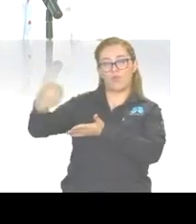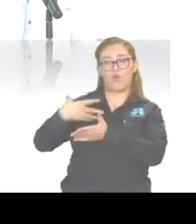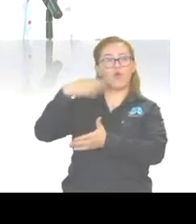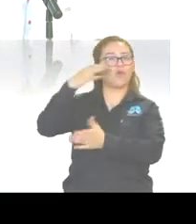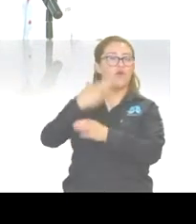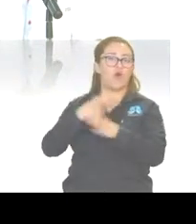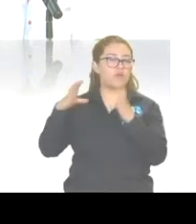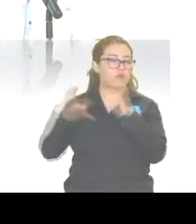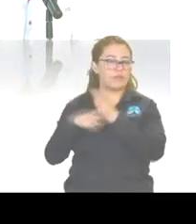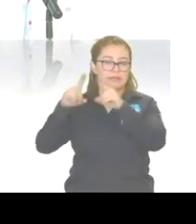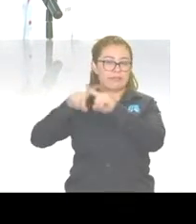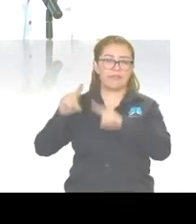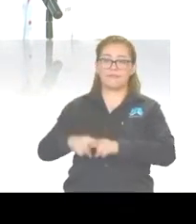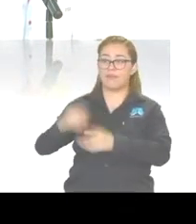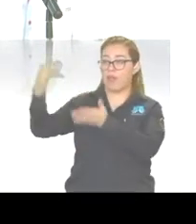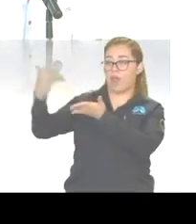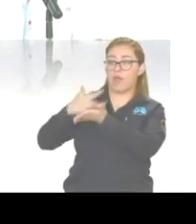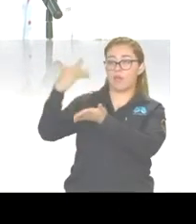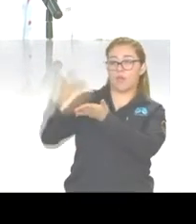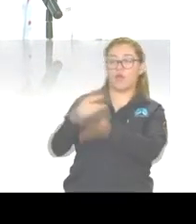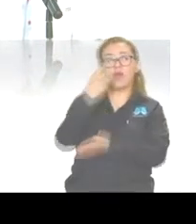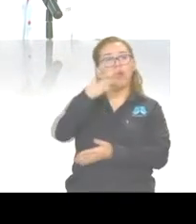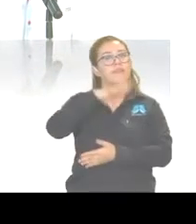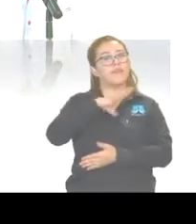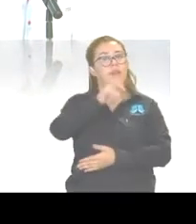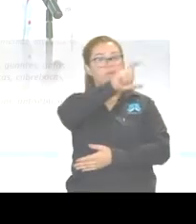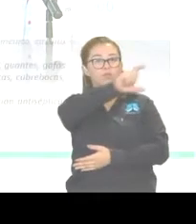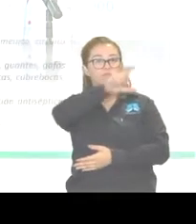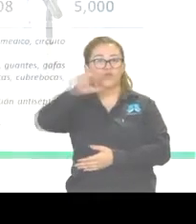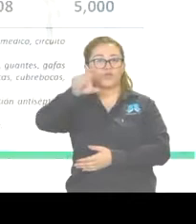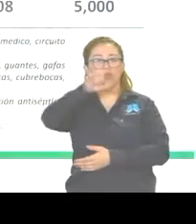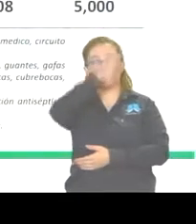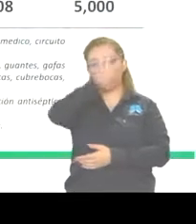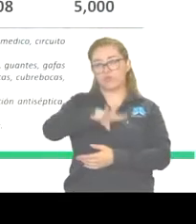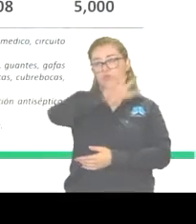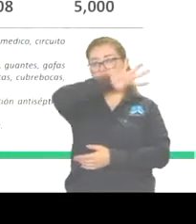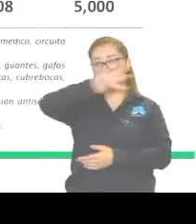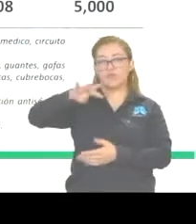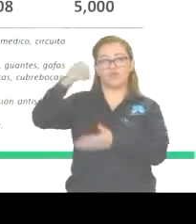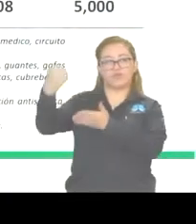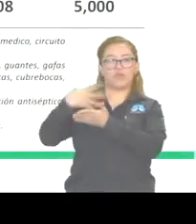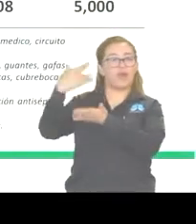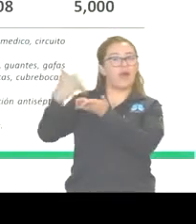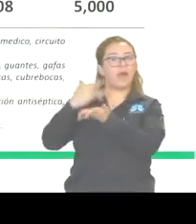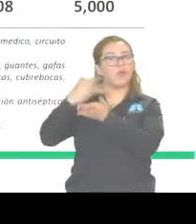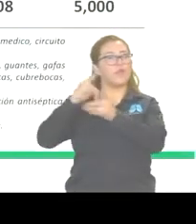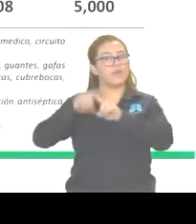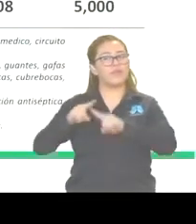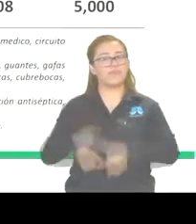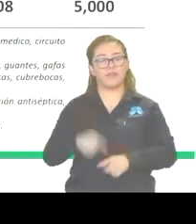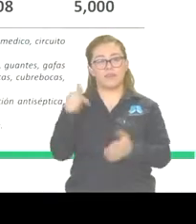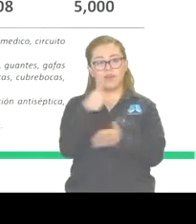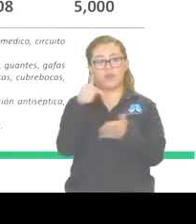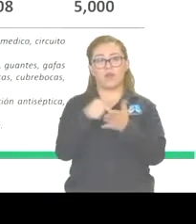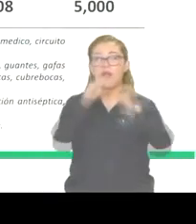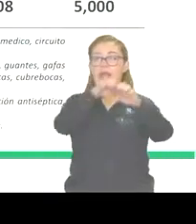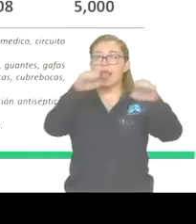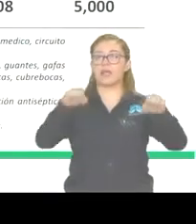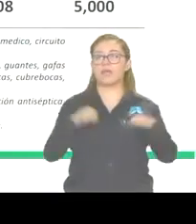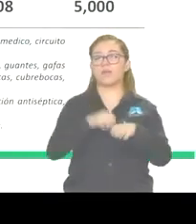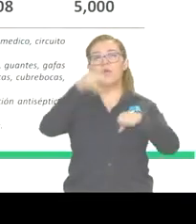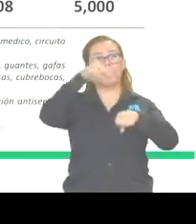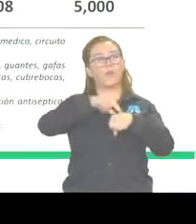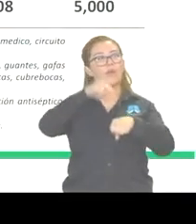Responsabilidad Social. Este es un concentrado de los apoyos recibidos aquí en el estado a través de este centro, en equipo